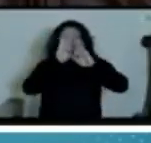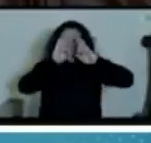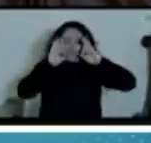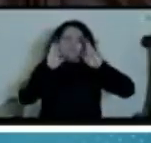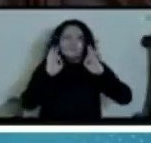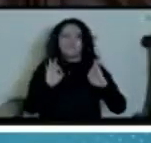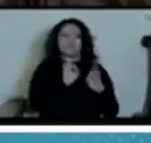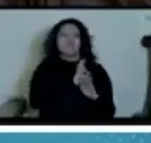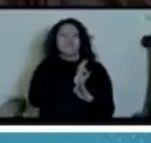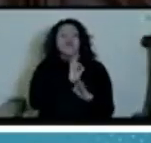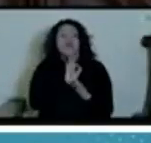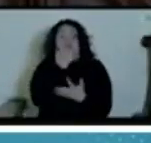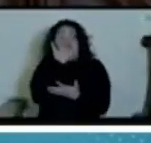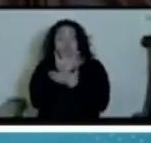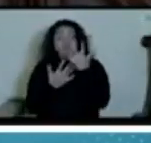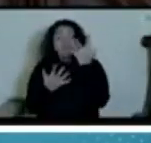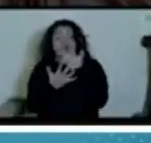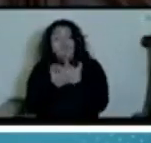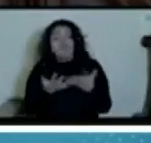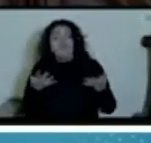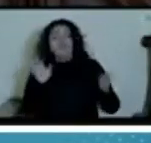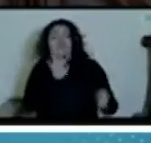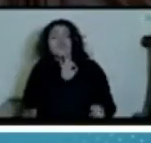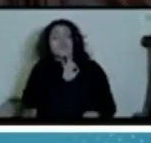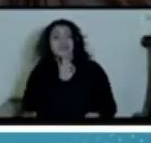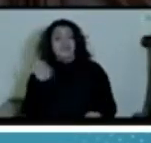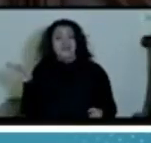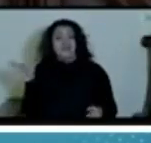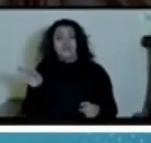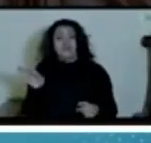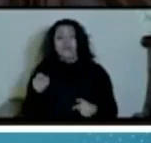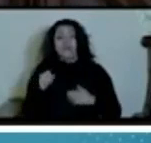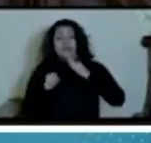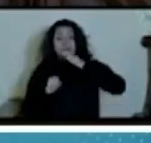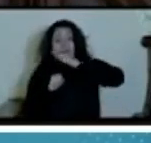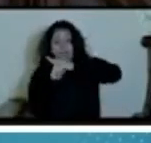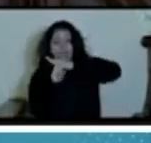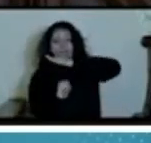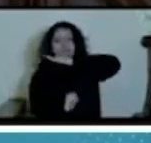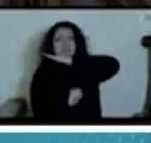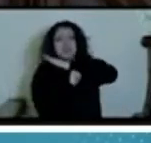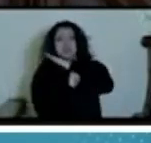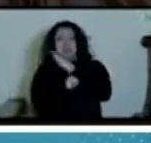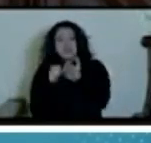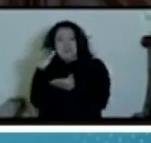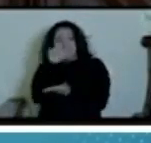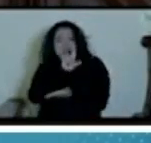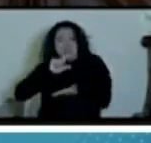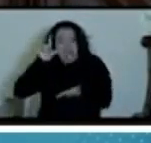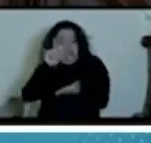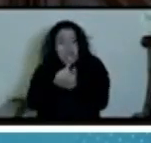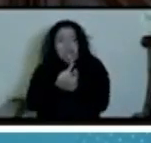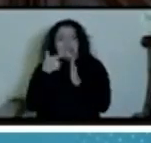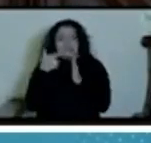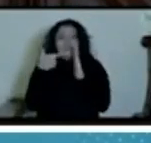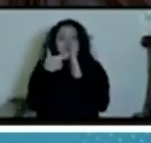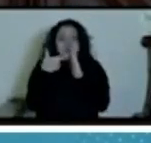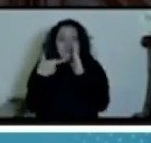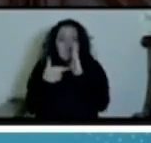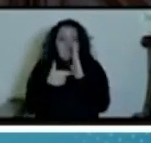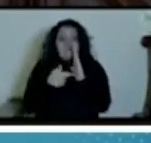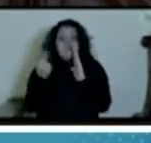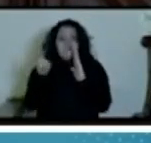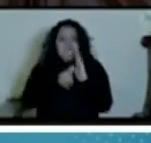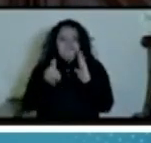Tendremos que revisar el estatuto, los reglamentos de nuestra institución, una tarea de